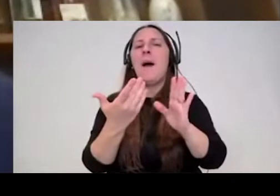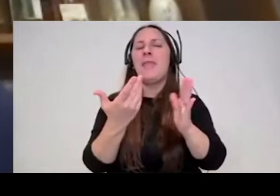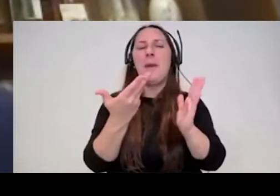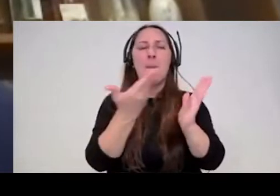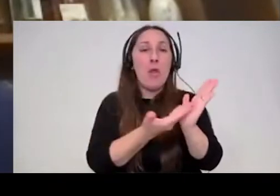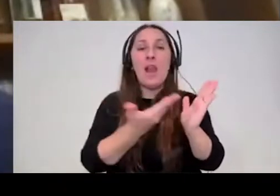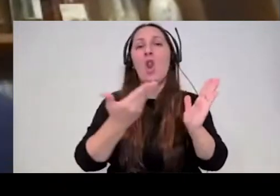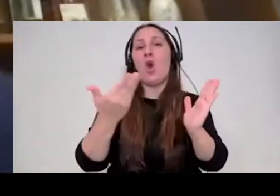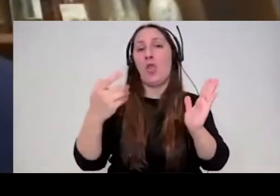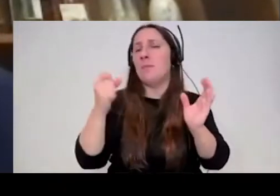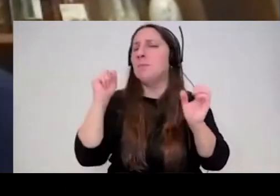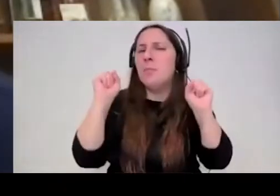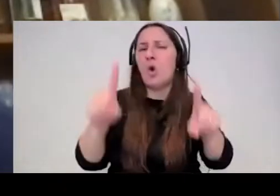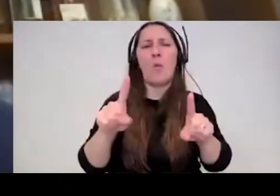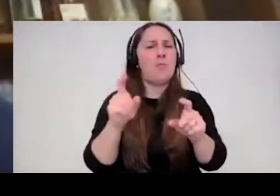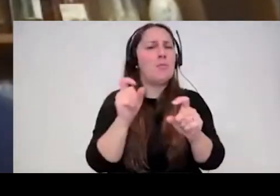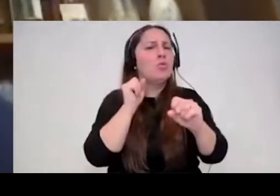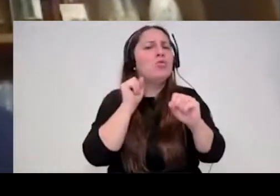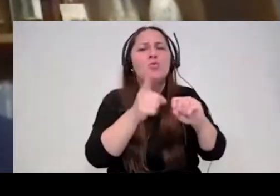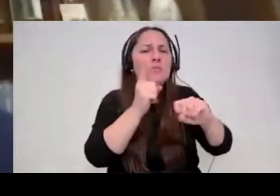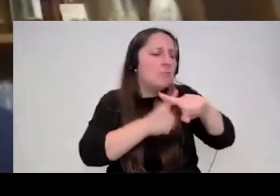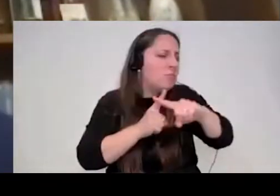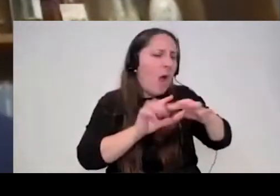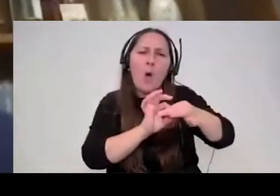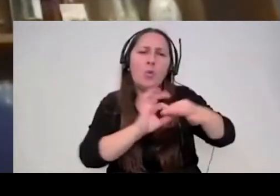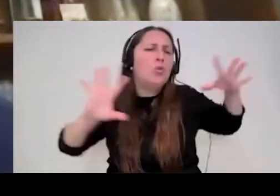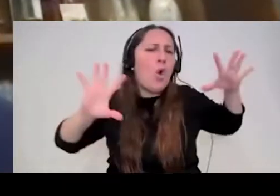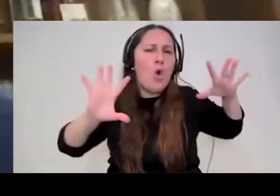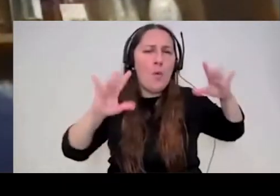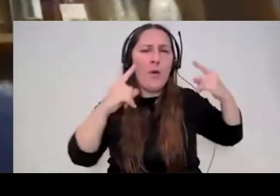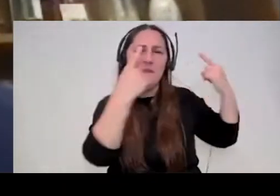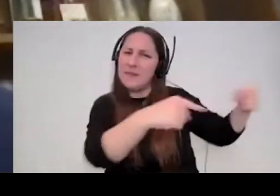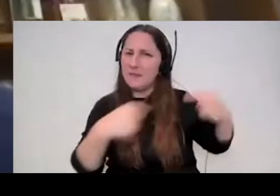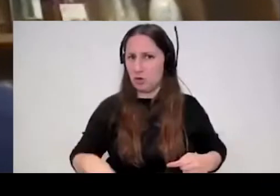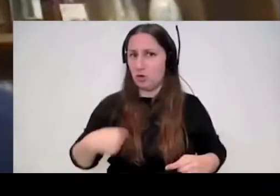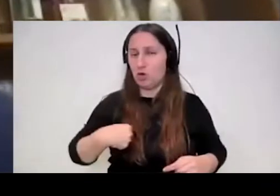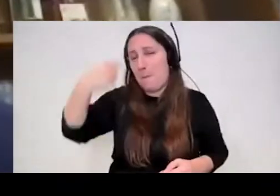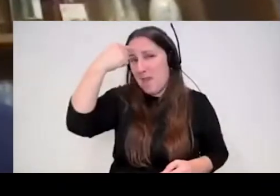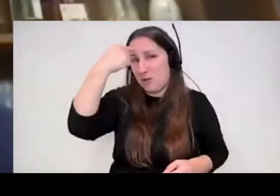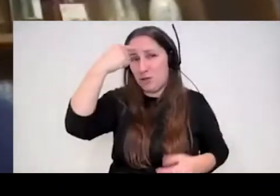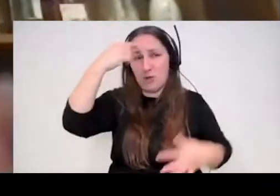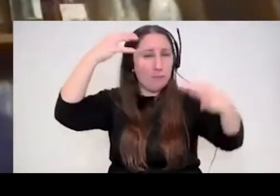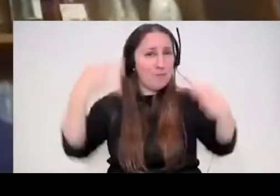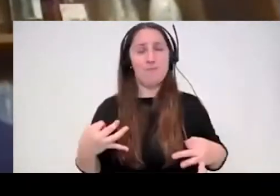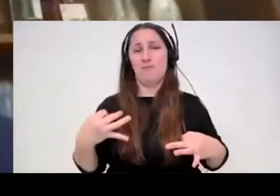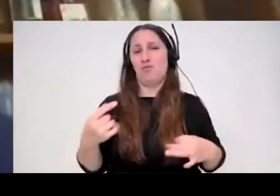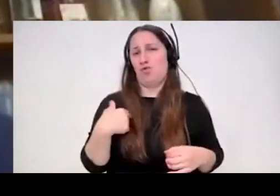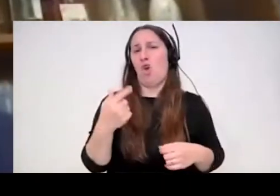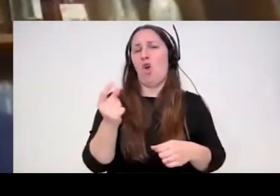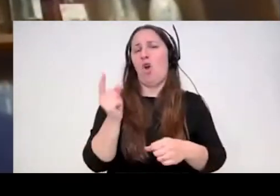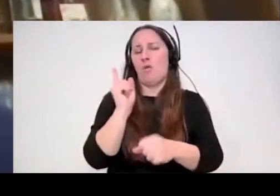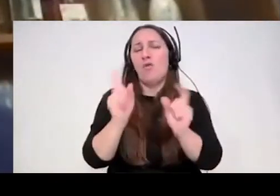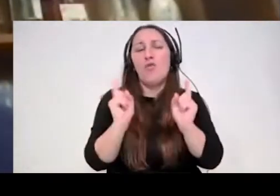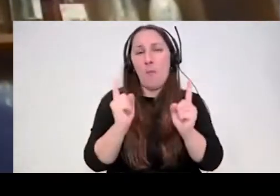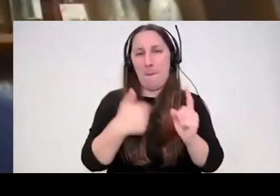y diferenciado. Creo yo, y estoy convencido, y así lo trato de sostener. Obviamente también tenemos